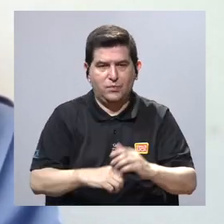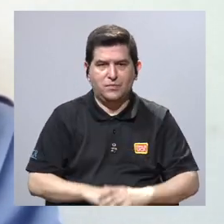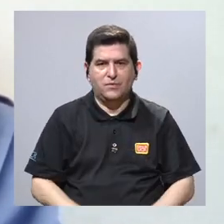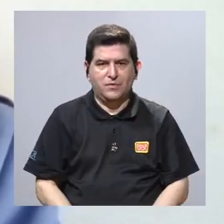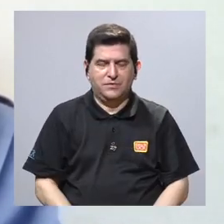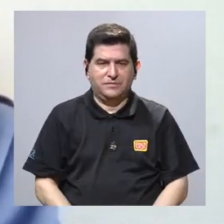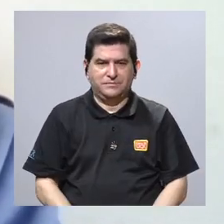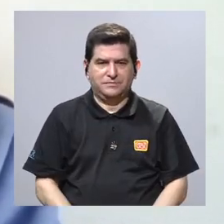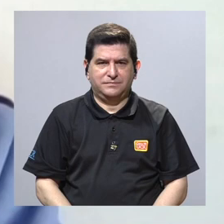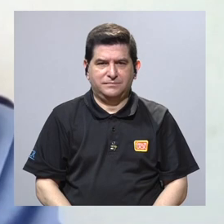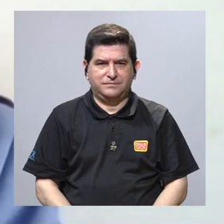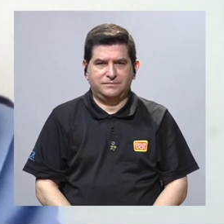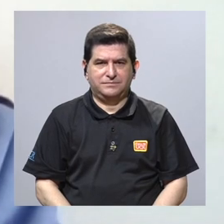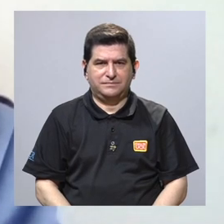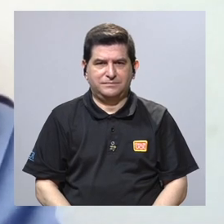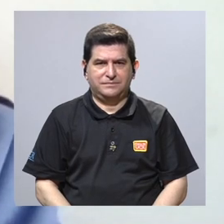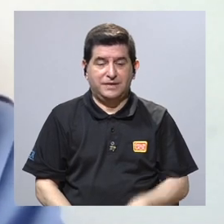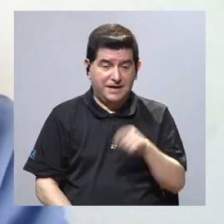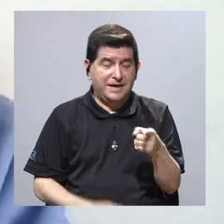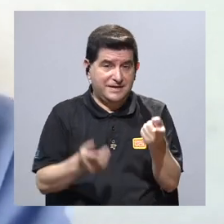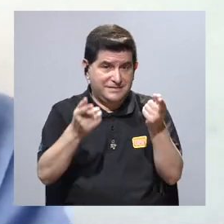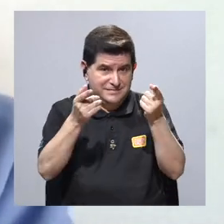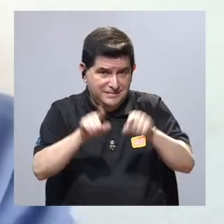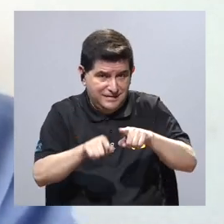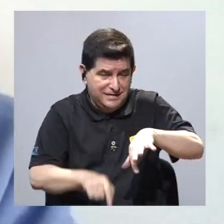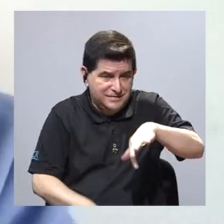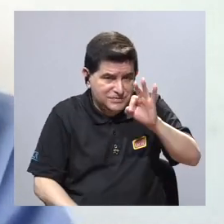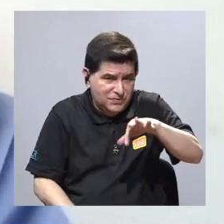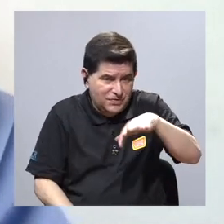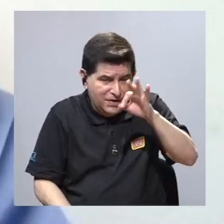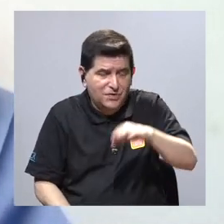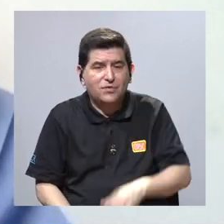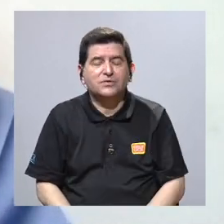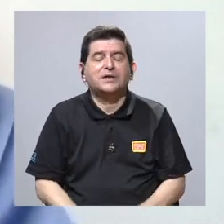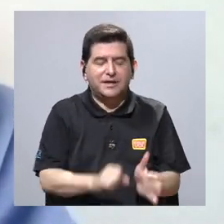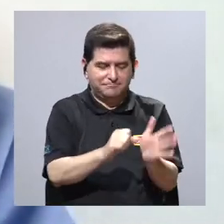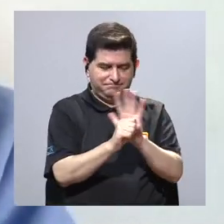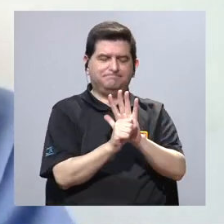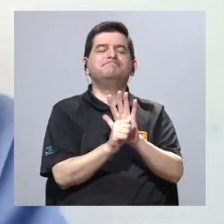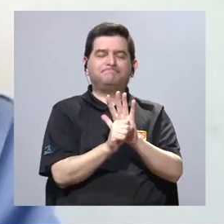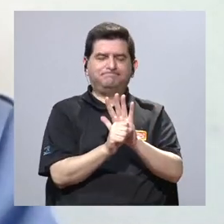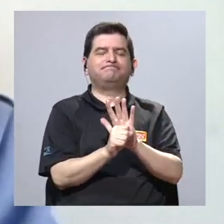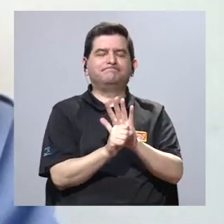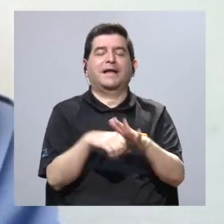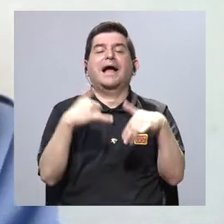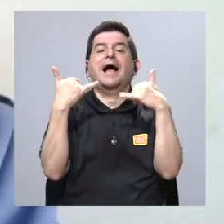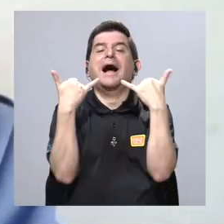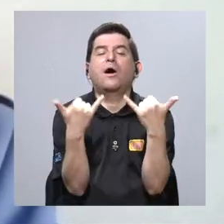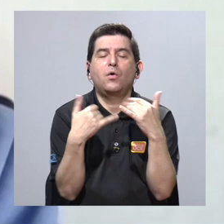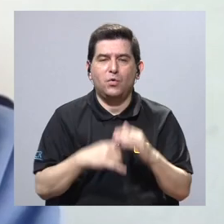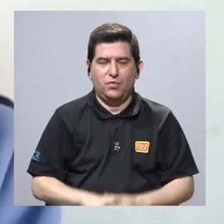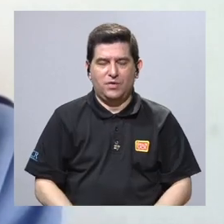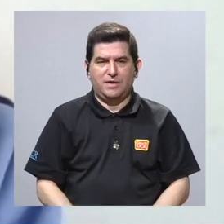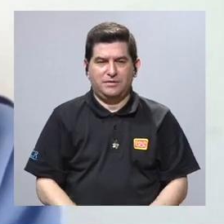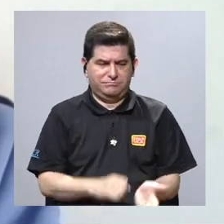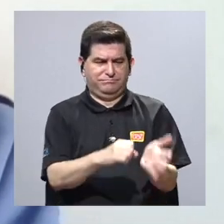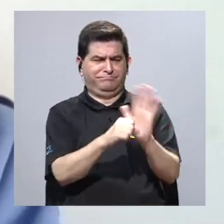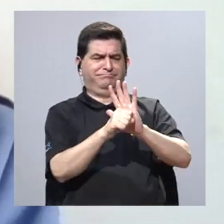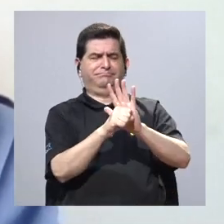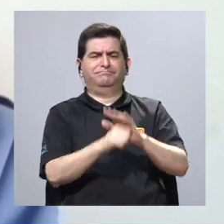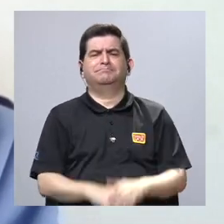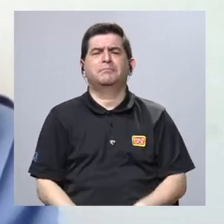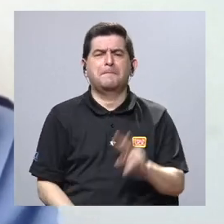familia Coronaviridae y su familia Coronavirinae encontramos los coronavirus. Ahora bien,